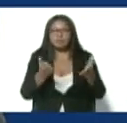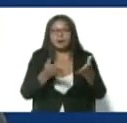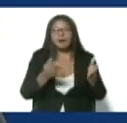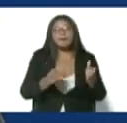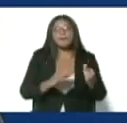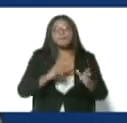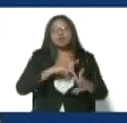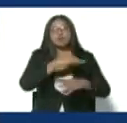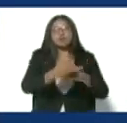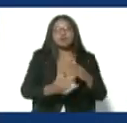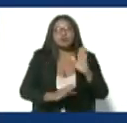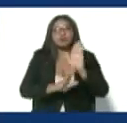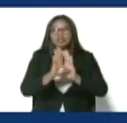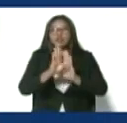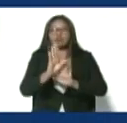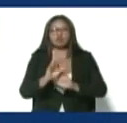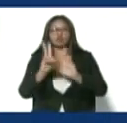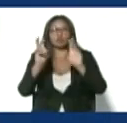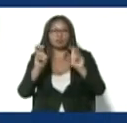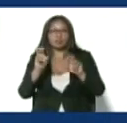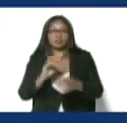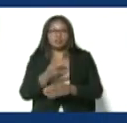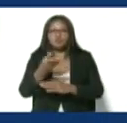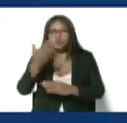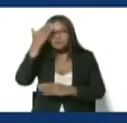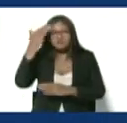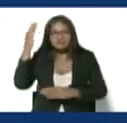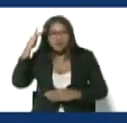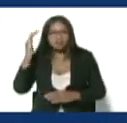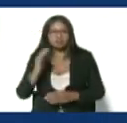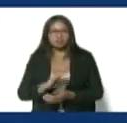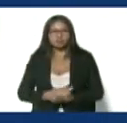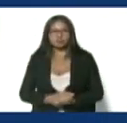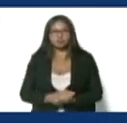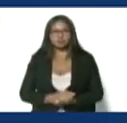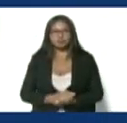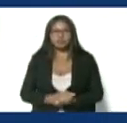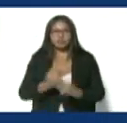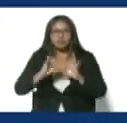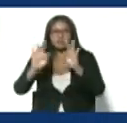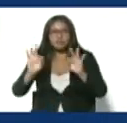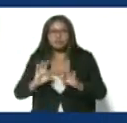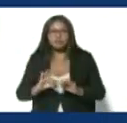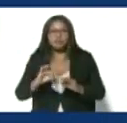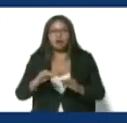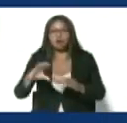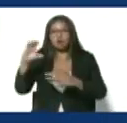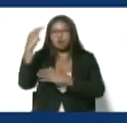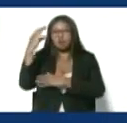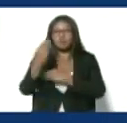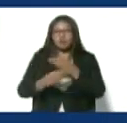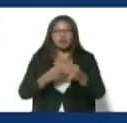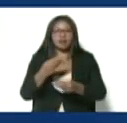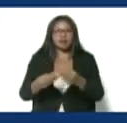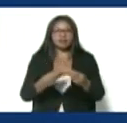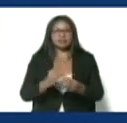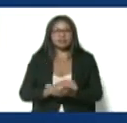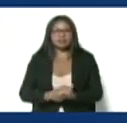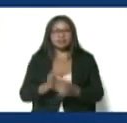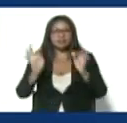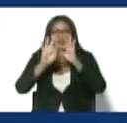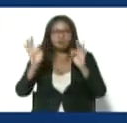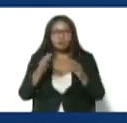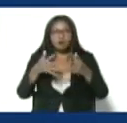desarrollo para estos países un dron fariseísmo por lo tanto lo que hace colombia a merced de los